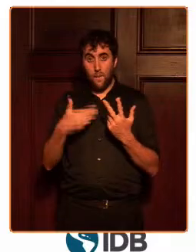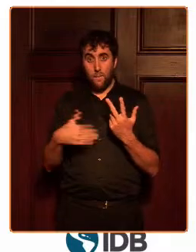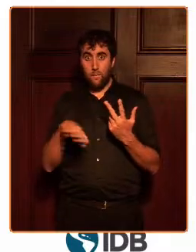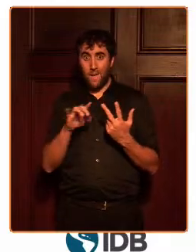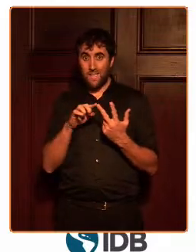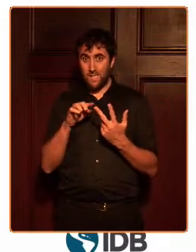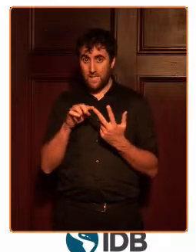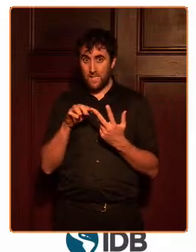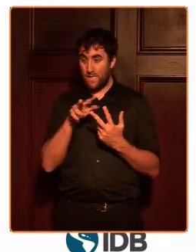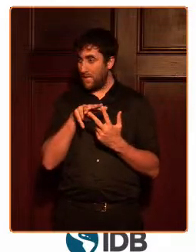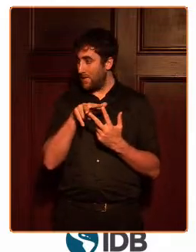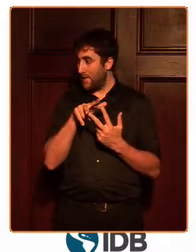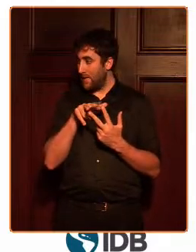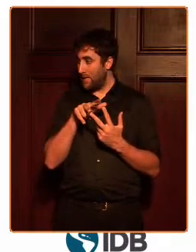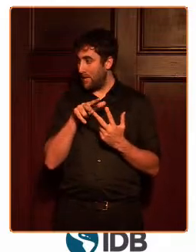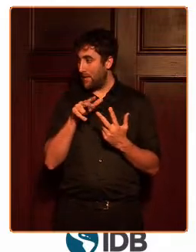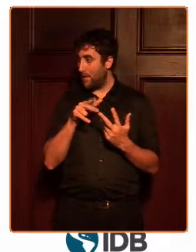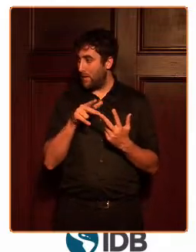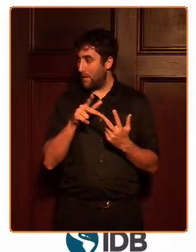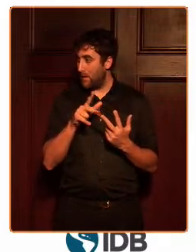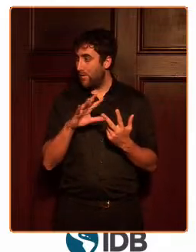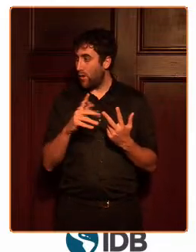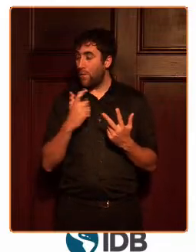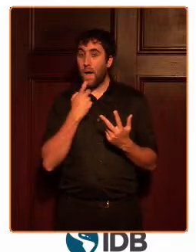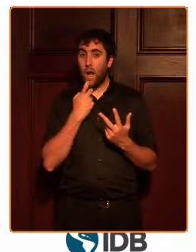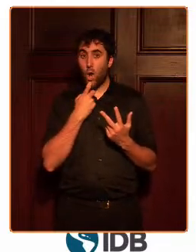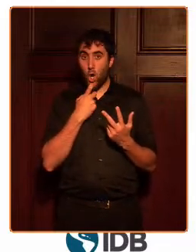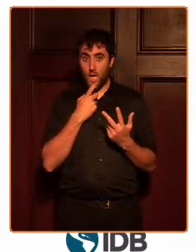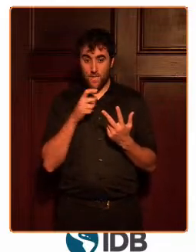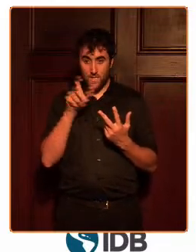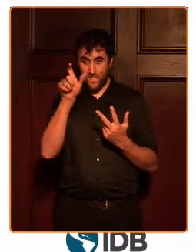en estas rayas rojas, activaron